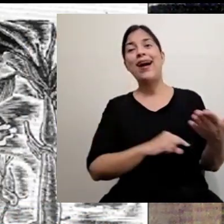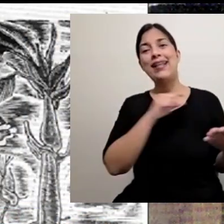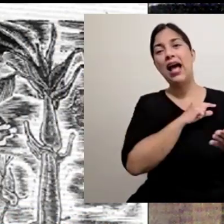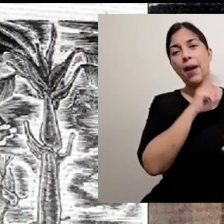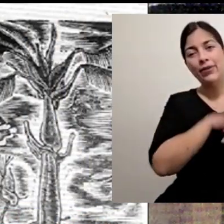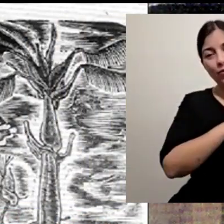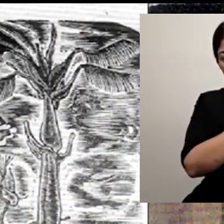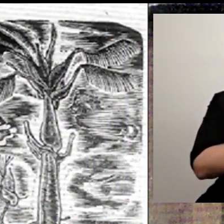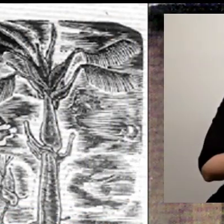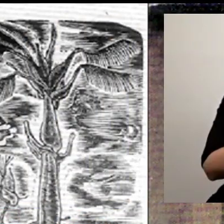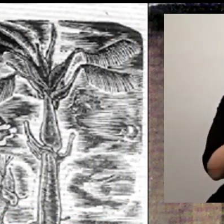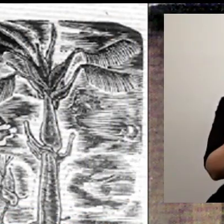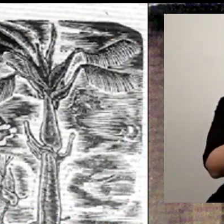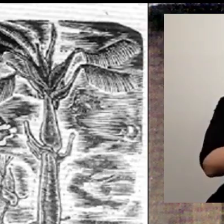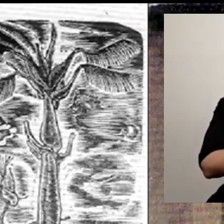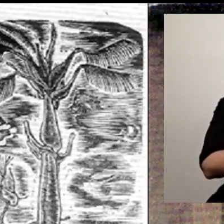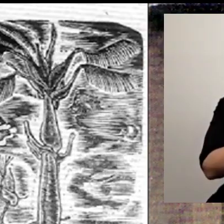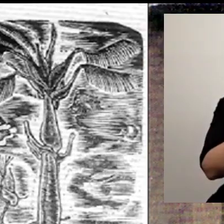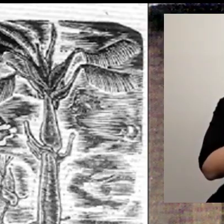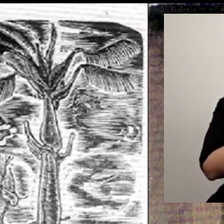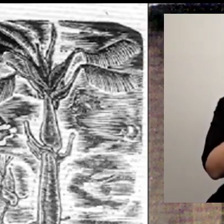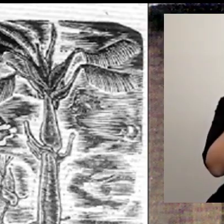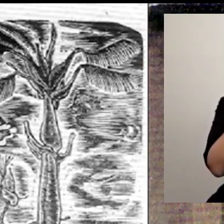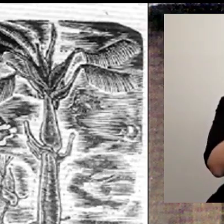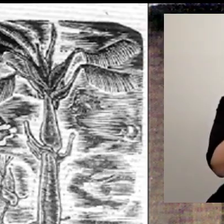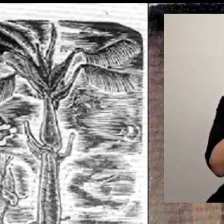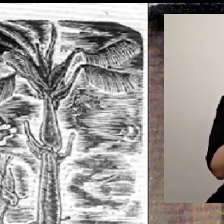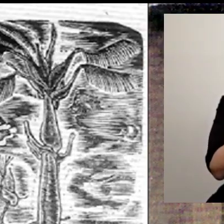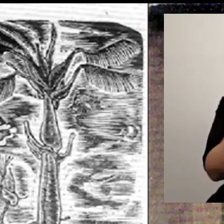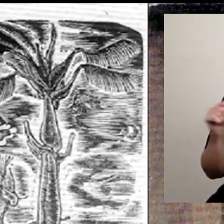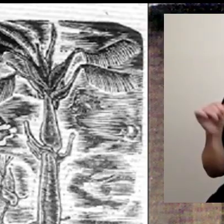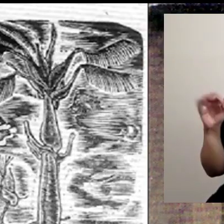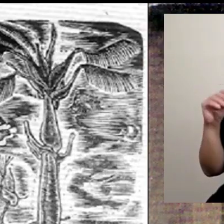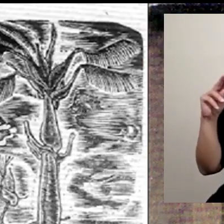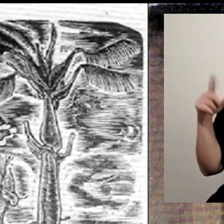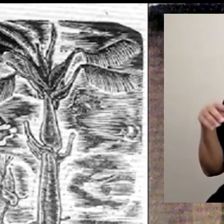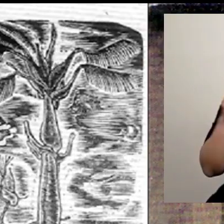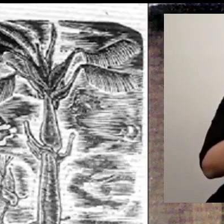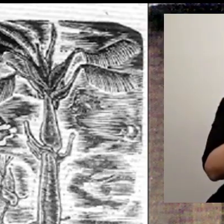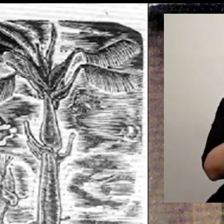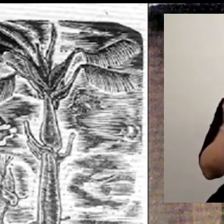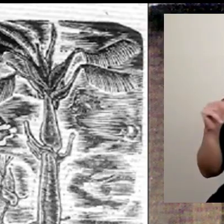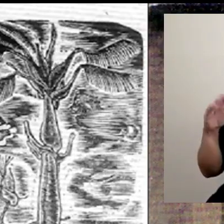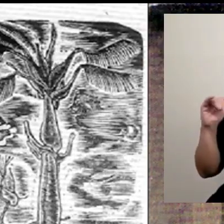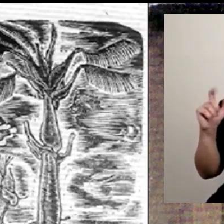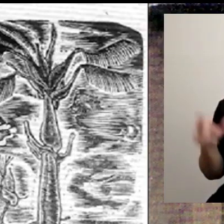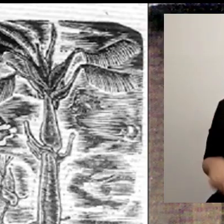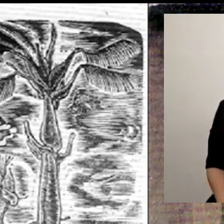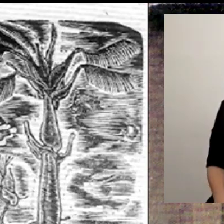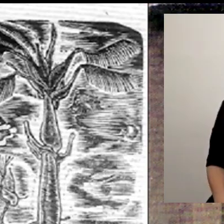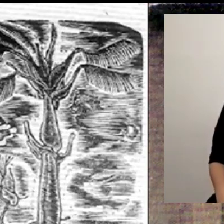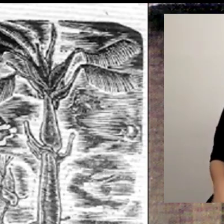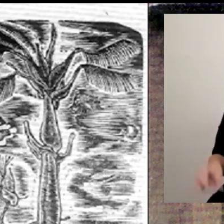textura y cómo estaban hechas. Y yo decía, ¿quién hizo esto? Y Alfonso me decía, eso lo hizo Marichal. Alfonso conocía todo lo que había